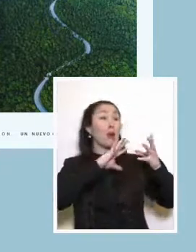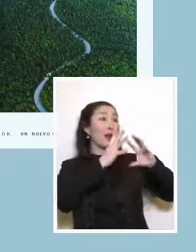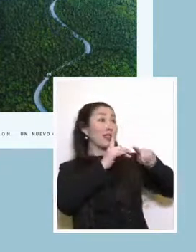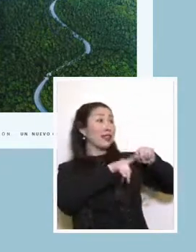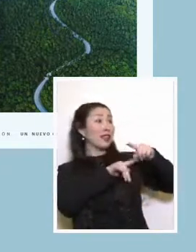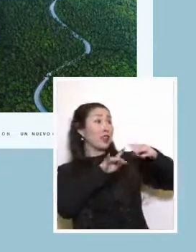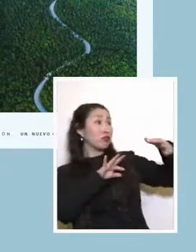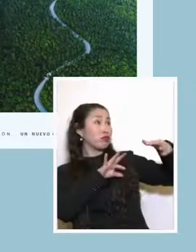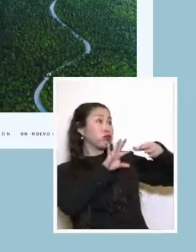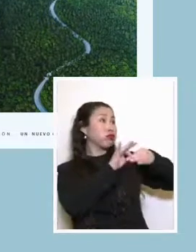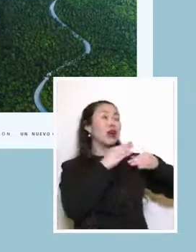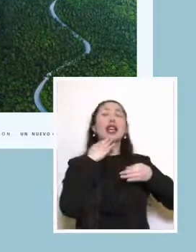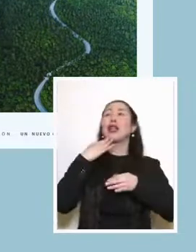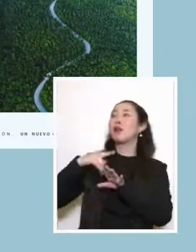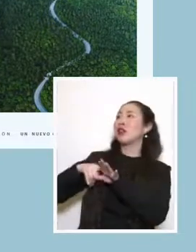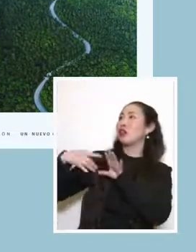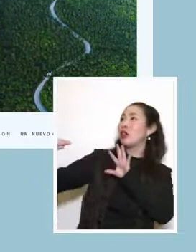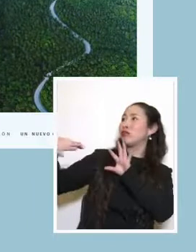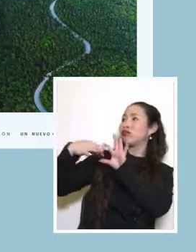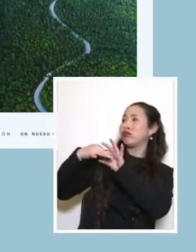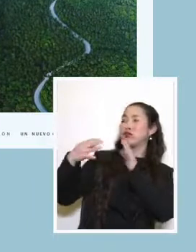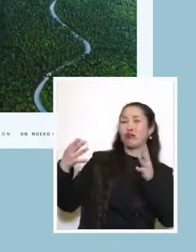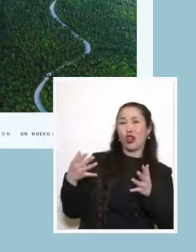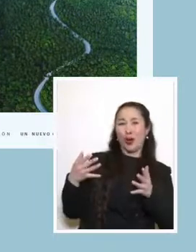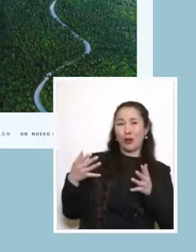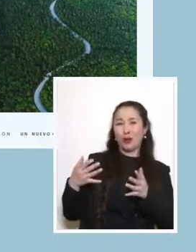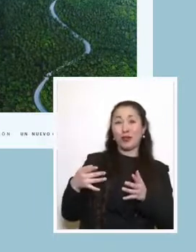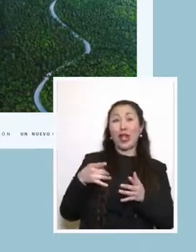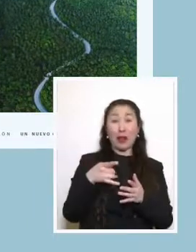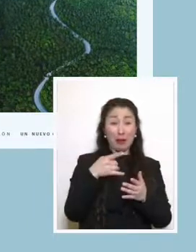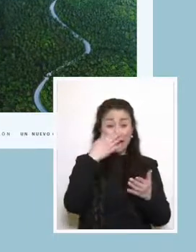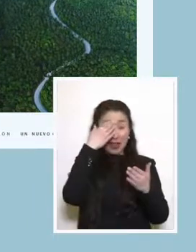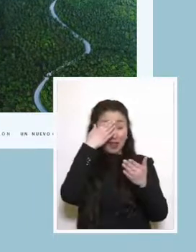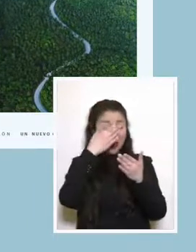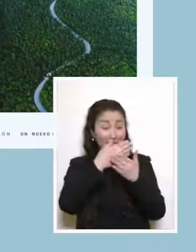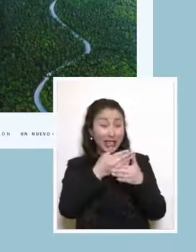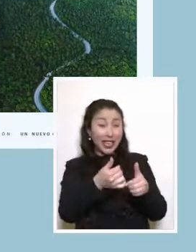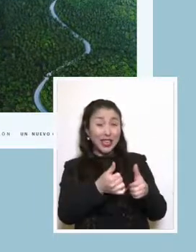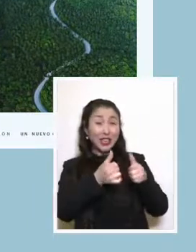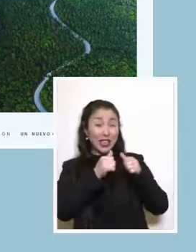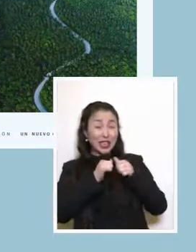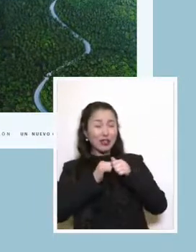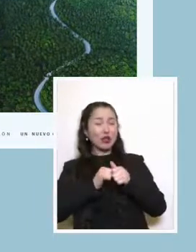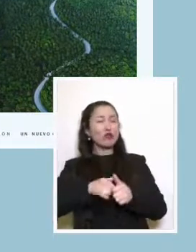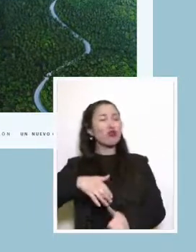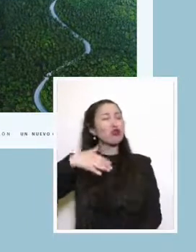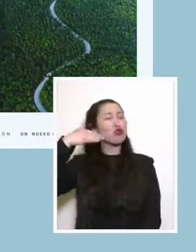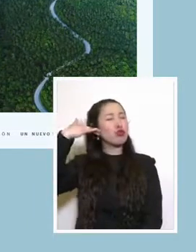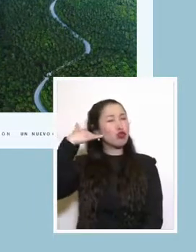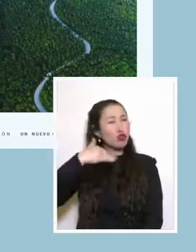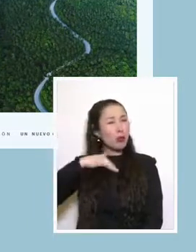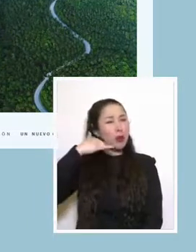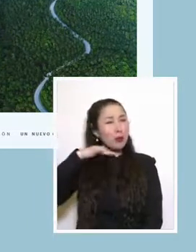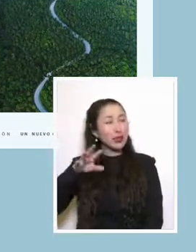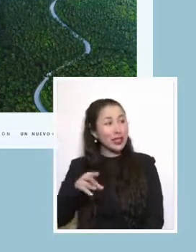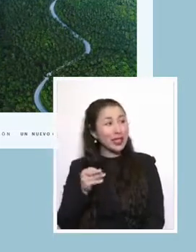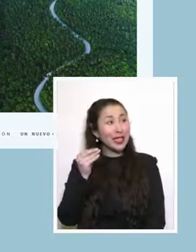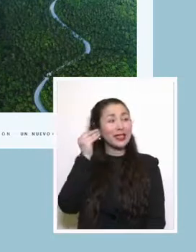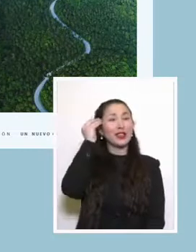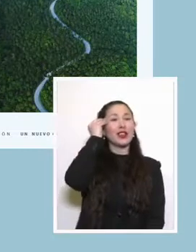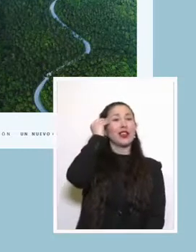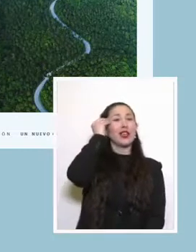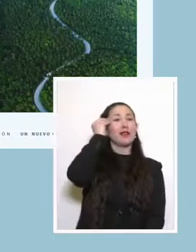la tecnología. Y para hacer frente a estos desafíos, es importante recordar que la